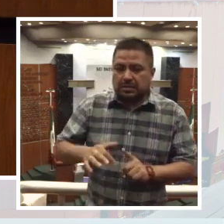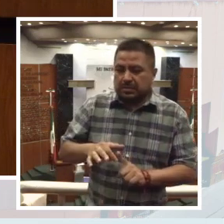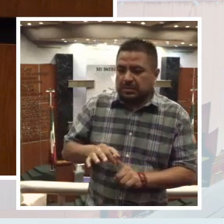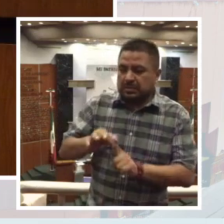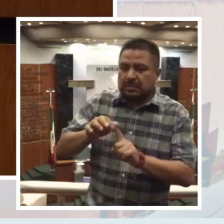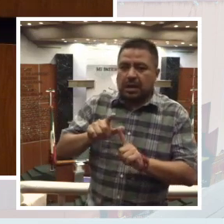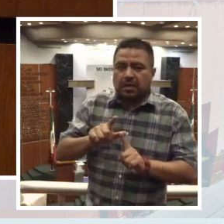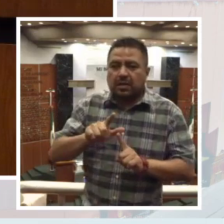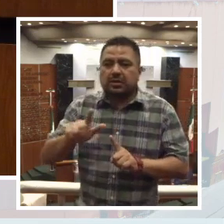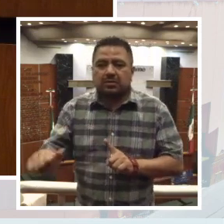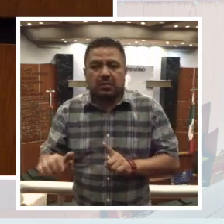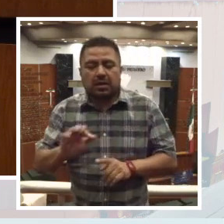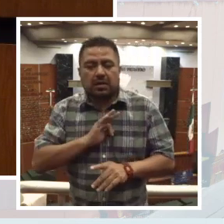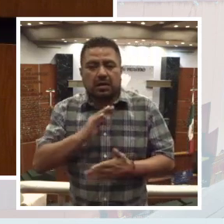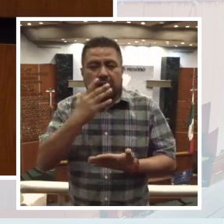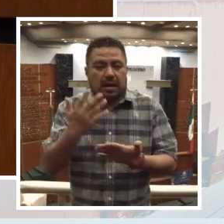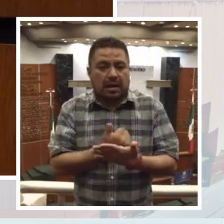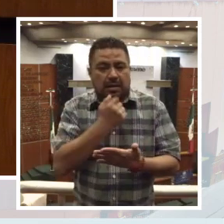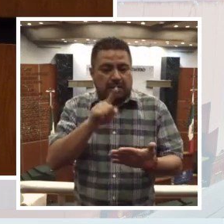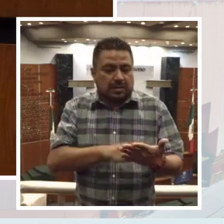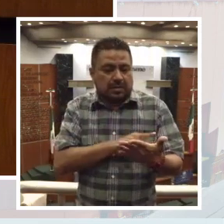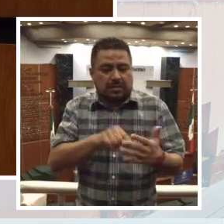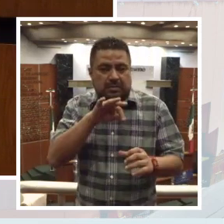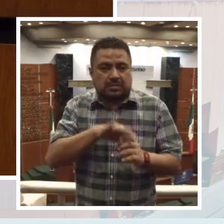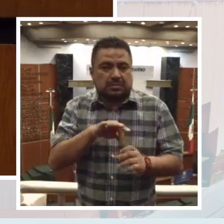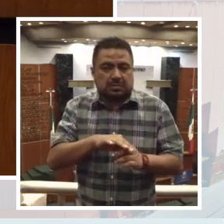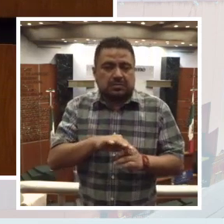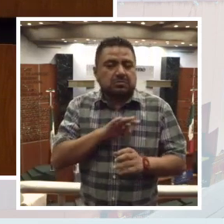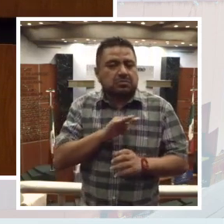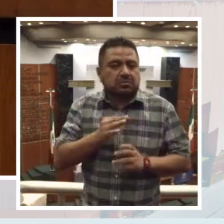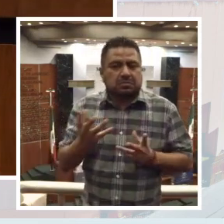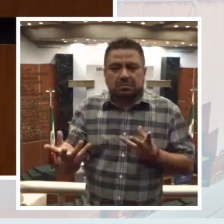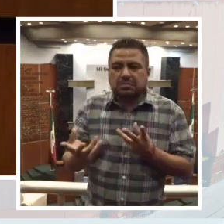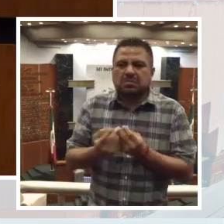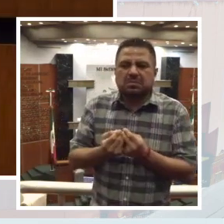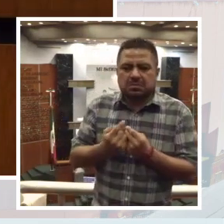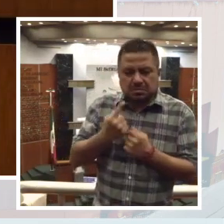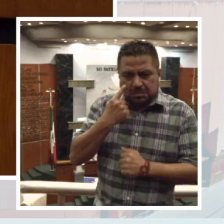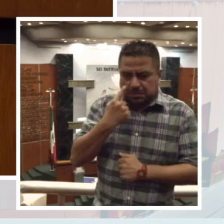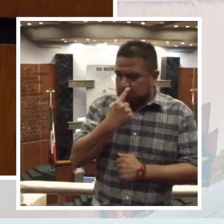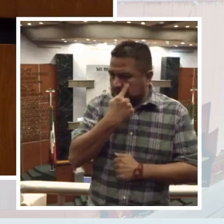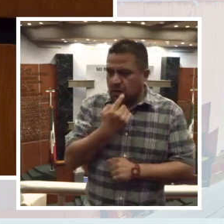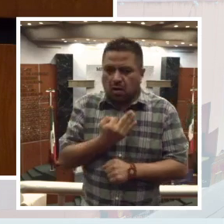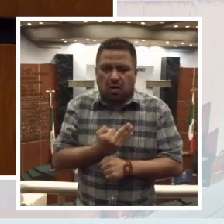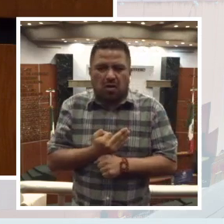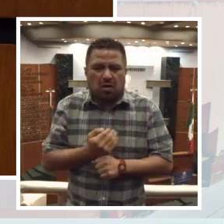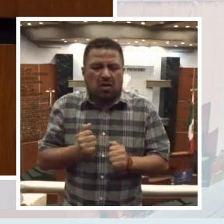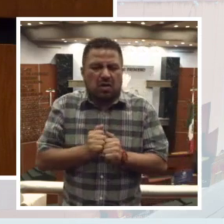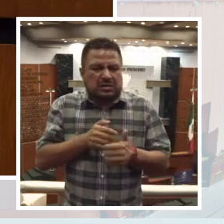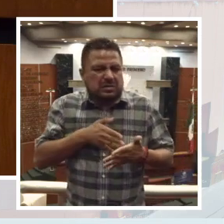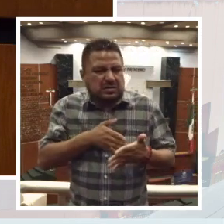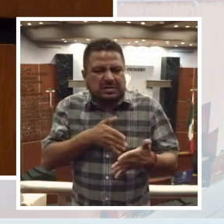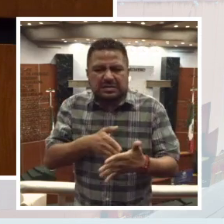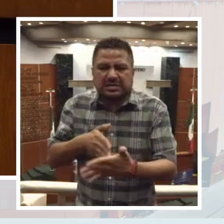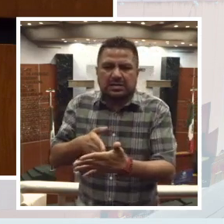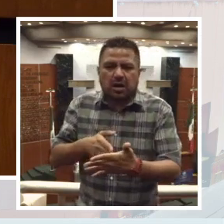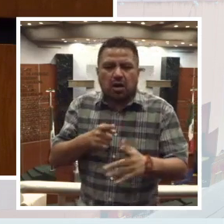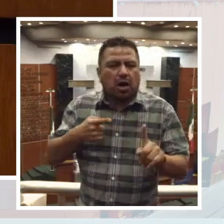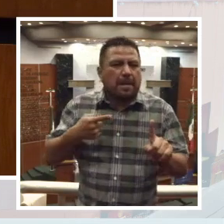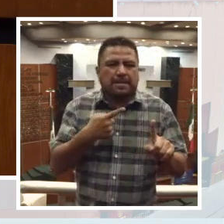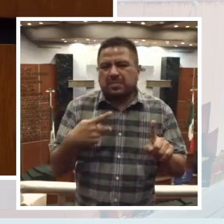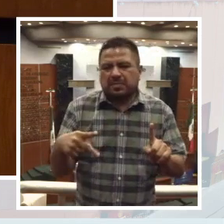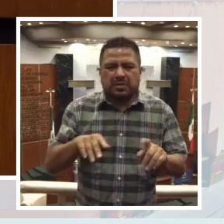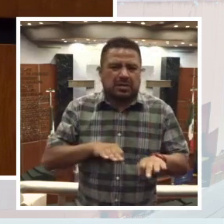posteriormente la de haber ganado la elección y mirarnos mirarnos hoy ante las adversidades que tu objetivo